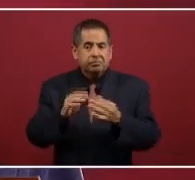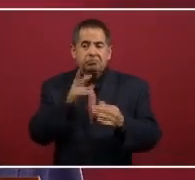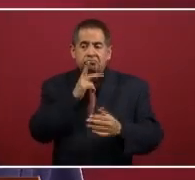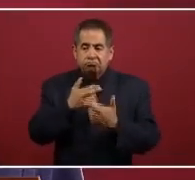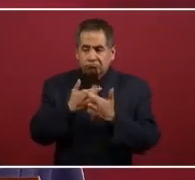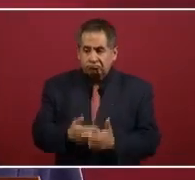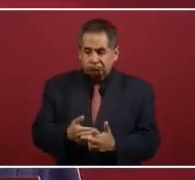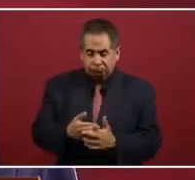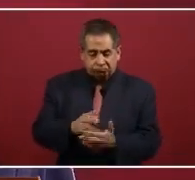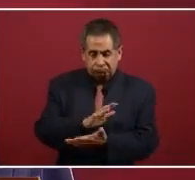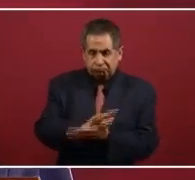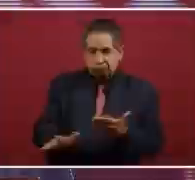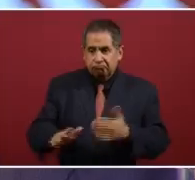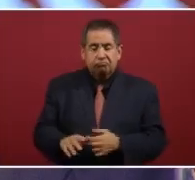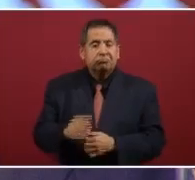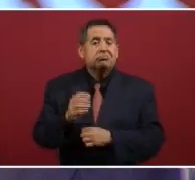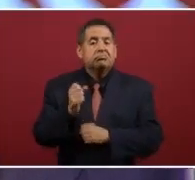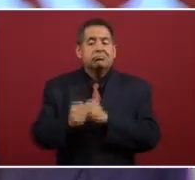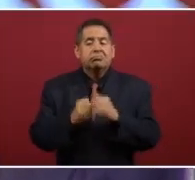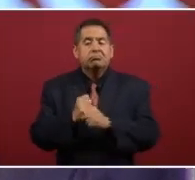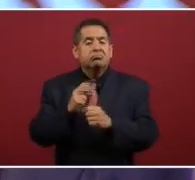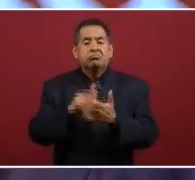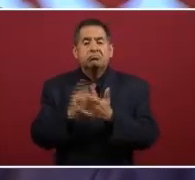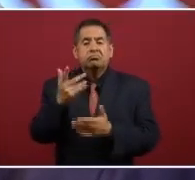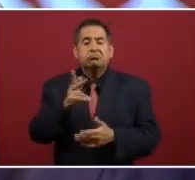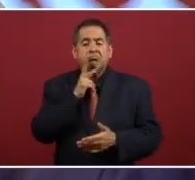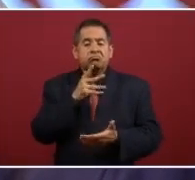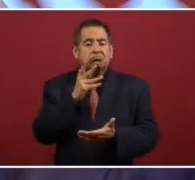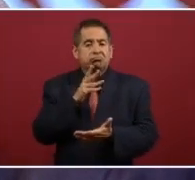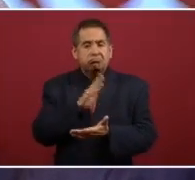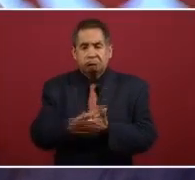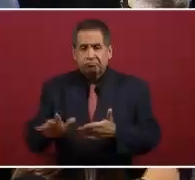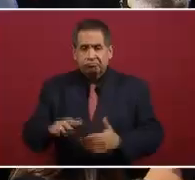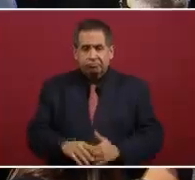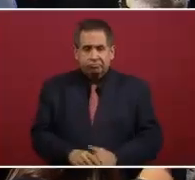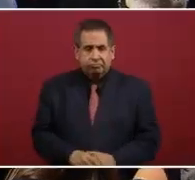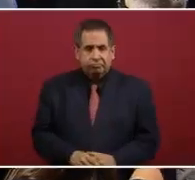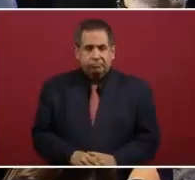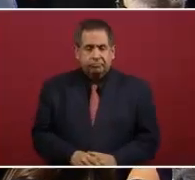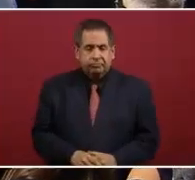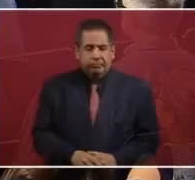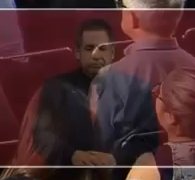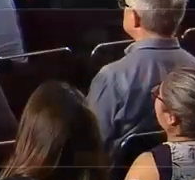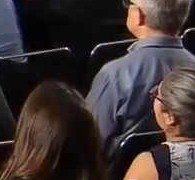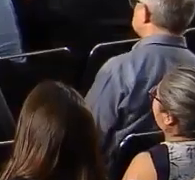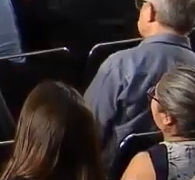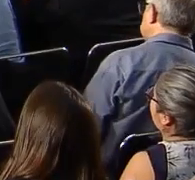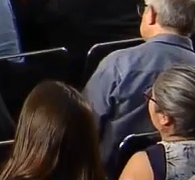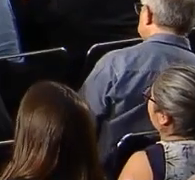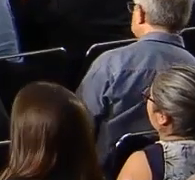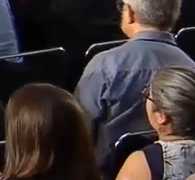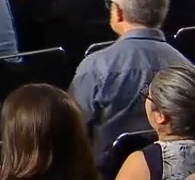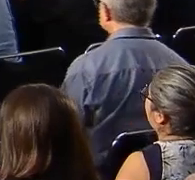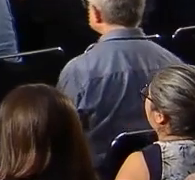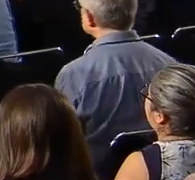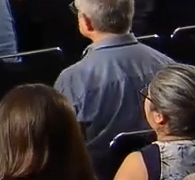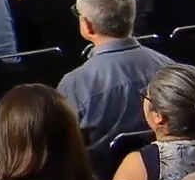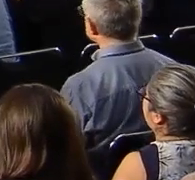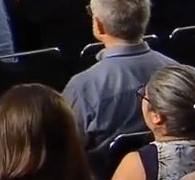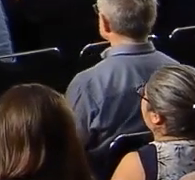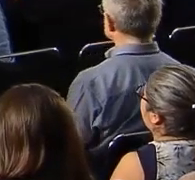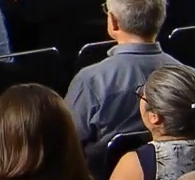todo el mundo. En 2050 se acaba el petróleo y le van a seguir el gas, el carbón y el uranio. El